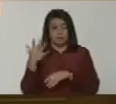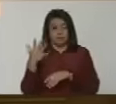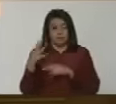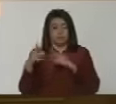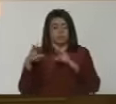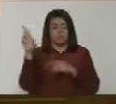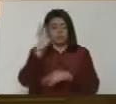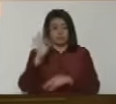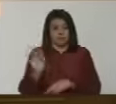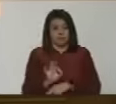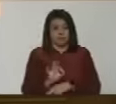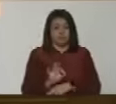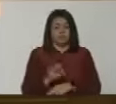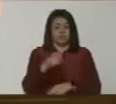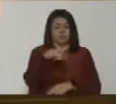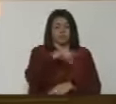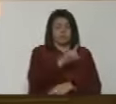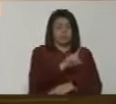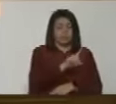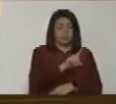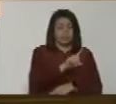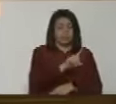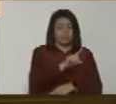165 de la federación y